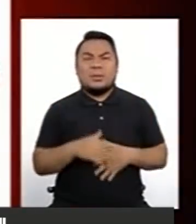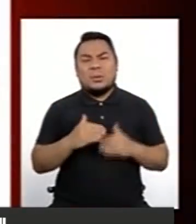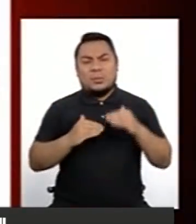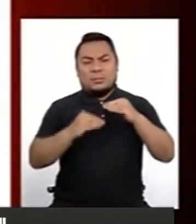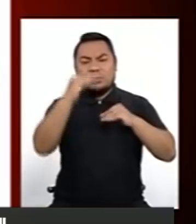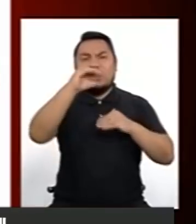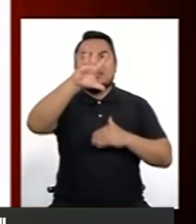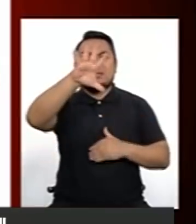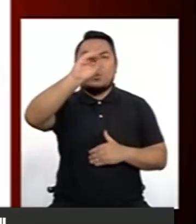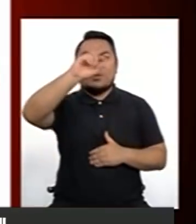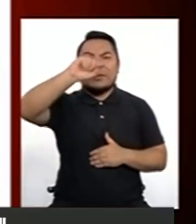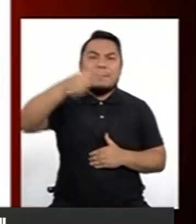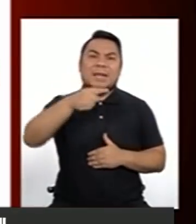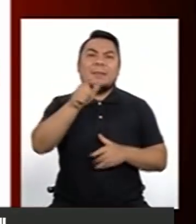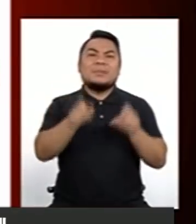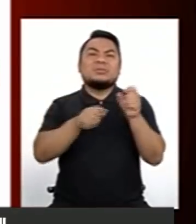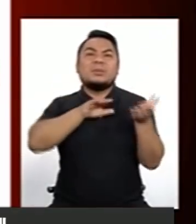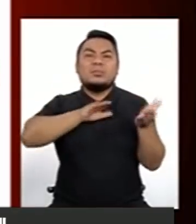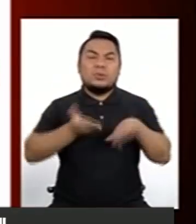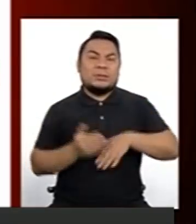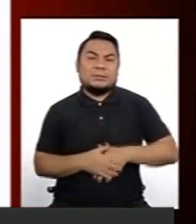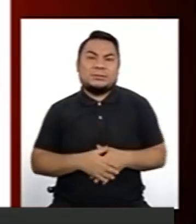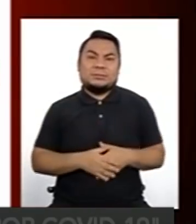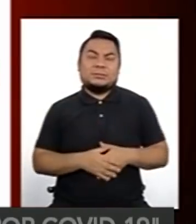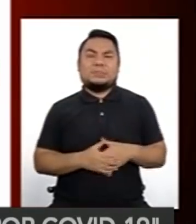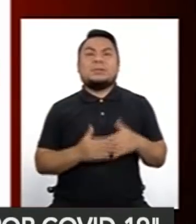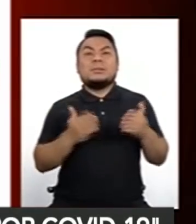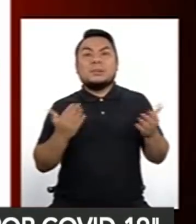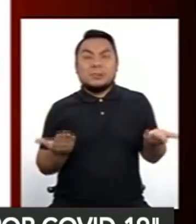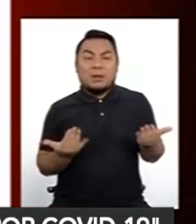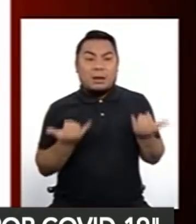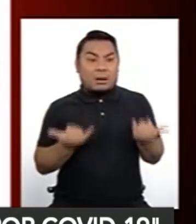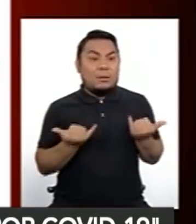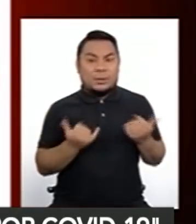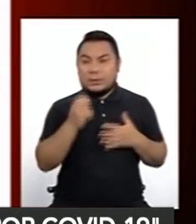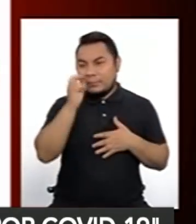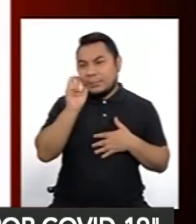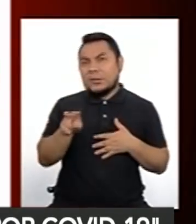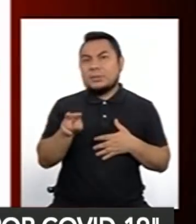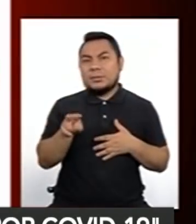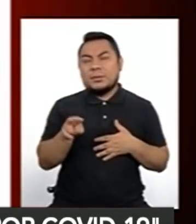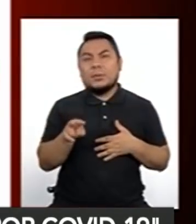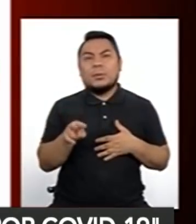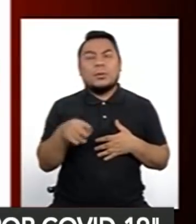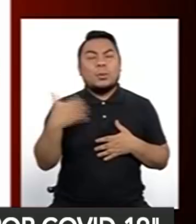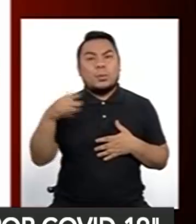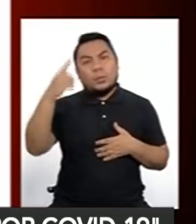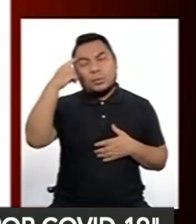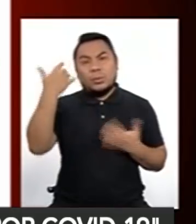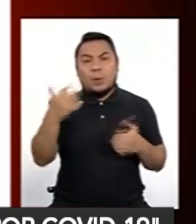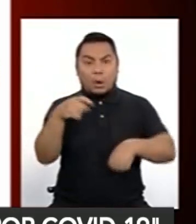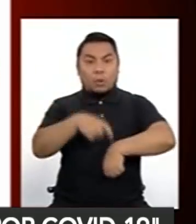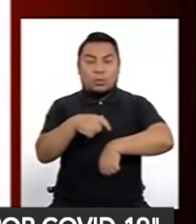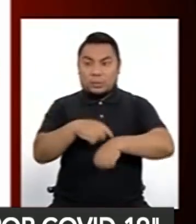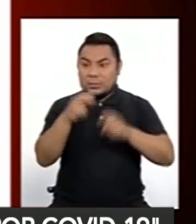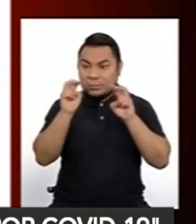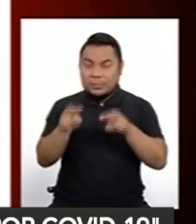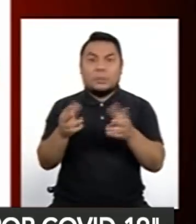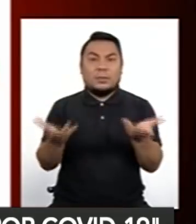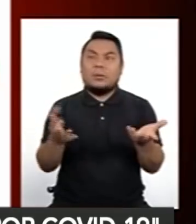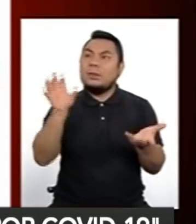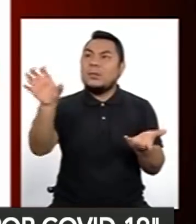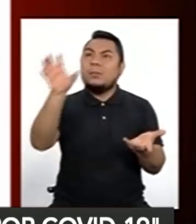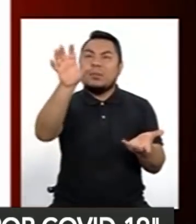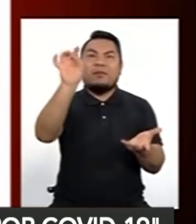los 50.000 casos. Entonces, lo que estamos viendo es la situación actual, pero